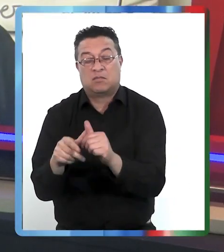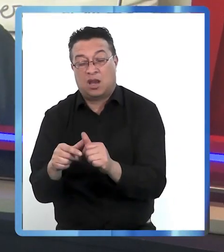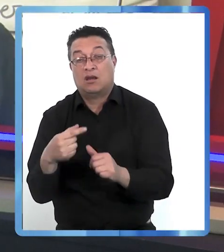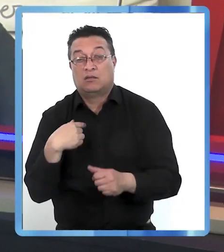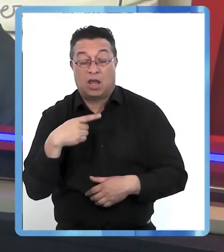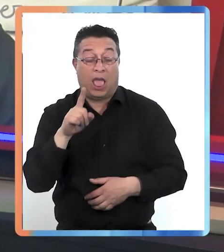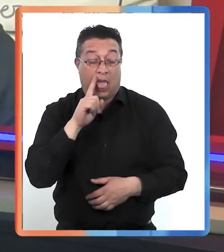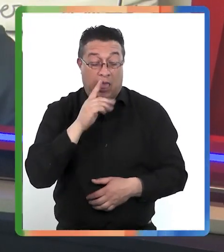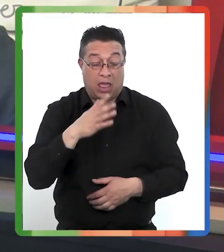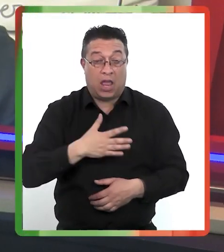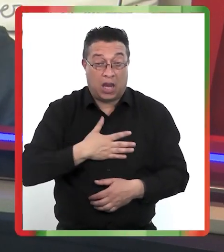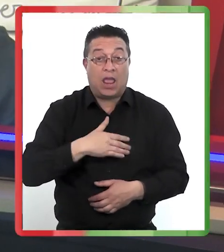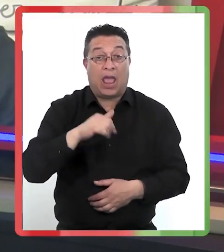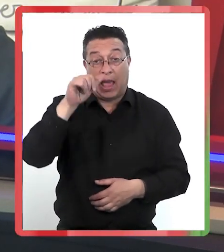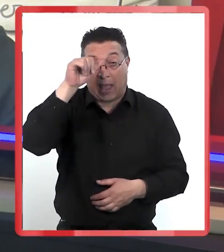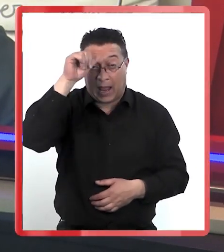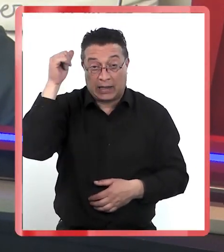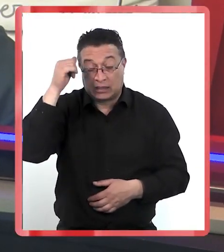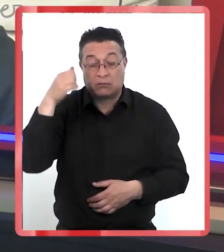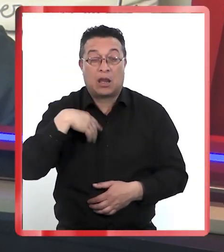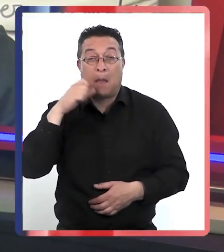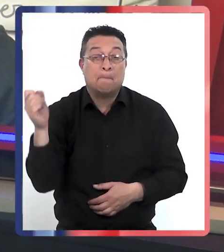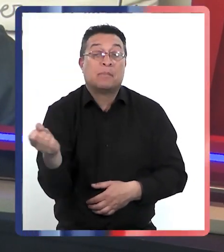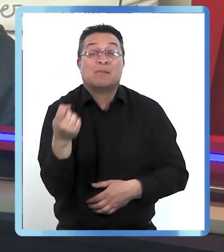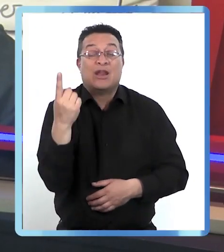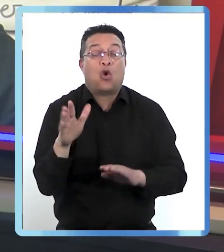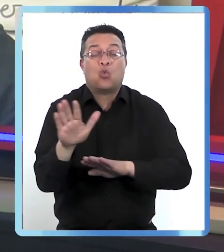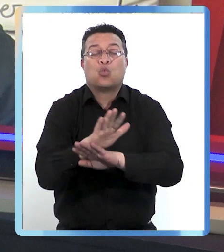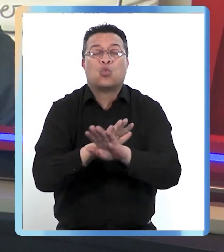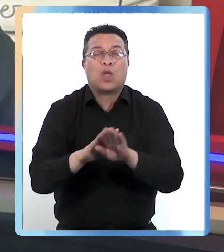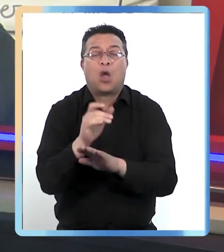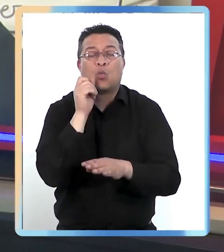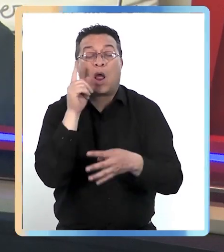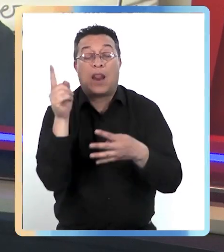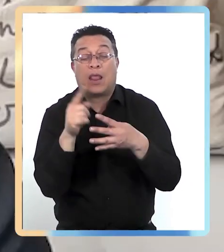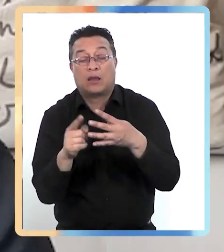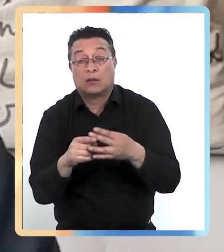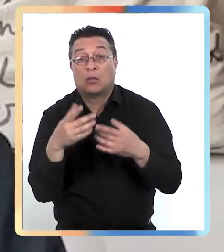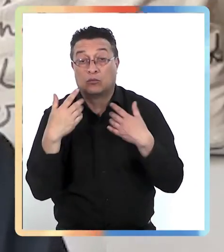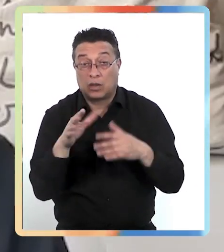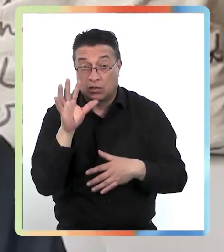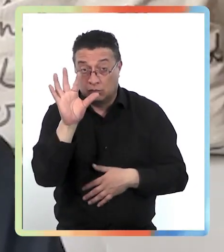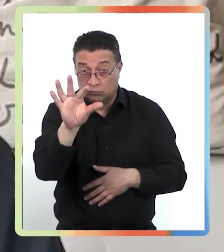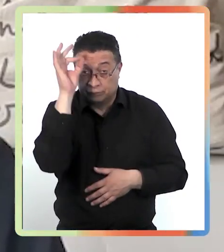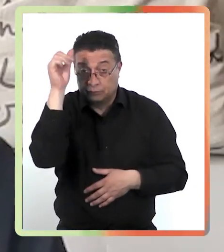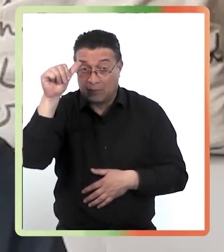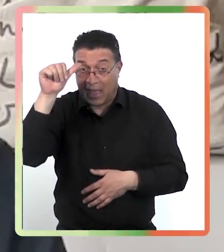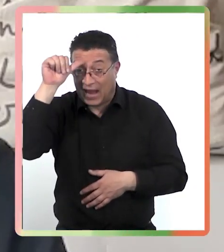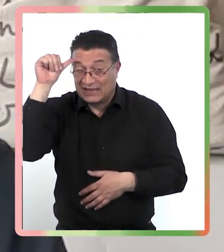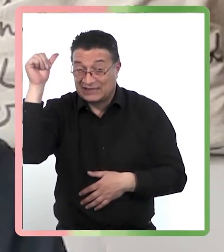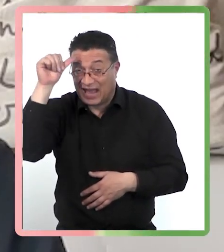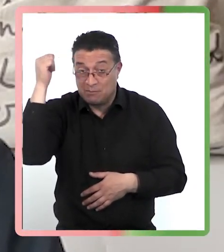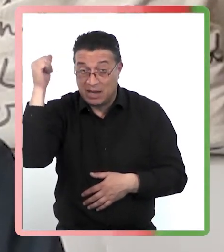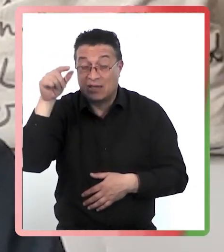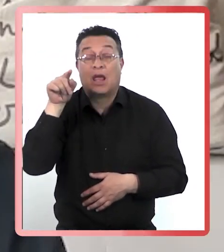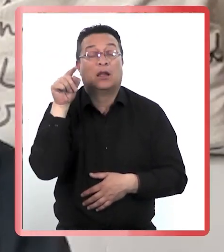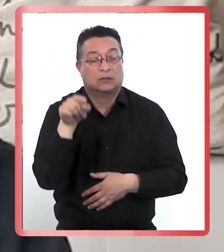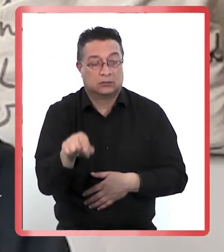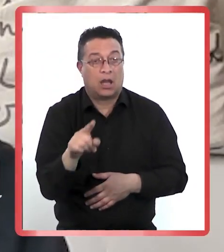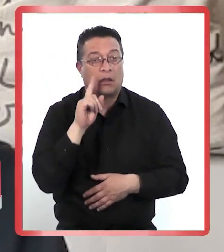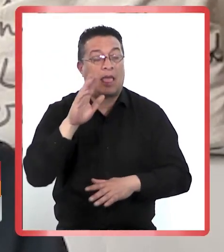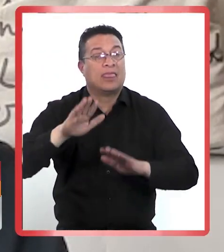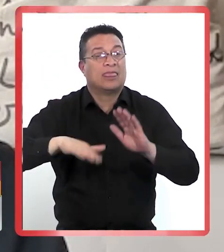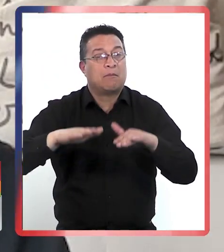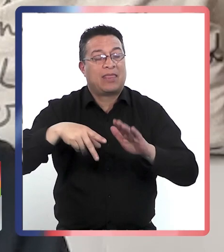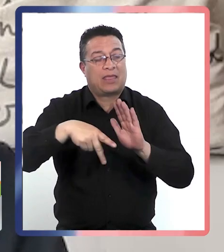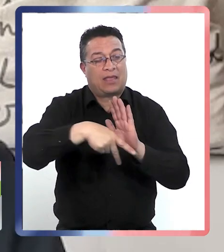un amigo se le diagnostica Alzheimer, ¿cuáles son los primeros cuidados que hay que tener? Cuando una persona se le diagnostica Alzheimer, depende